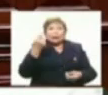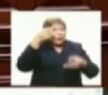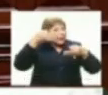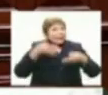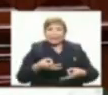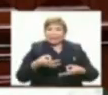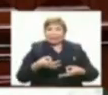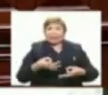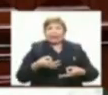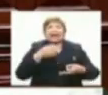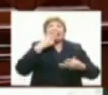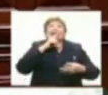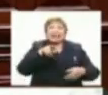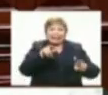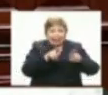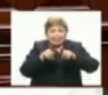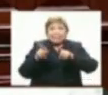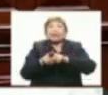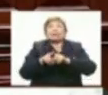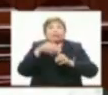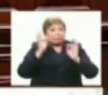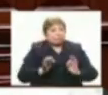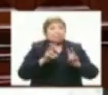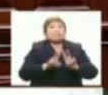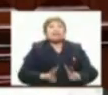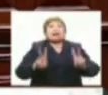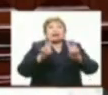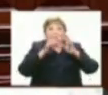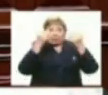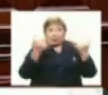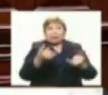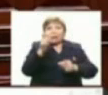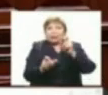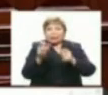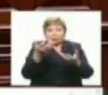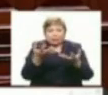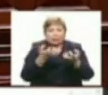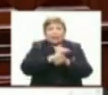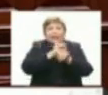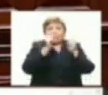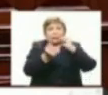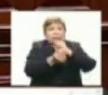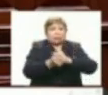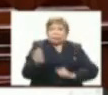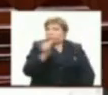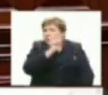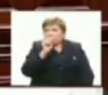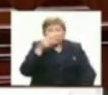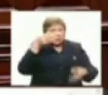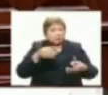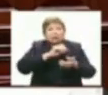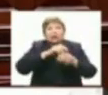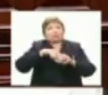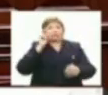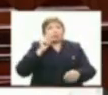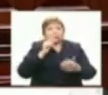legítimas, eran también válidas. Hoy la población pide cambios y no está dispuesta a